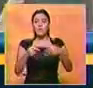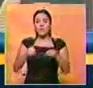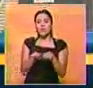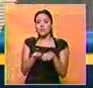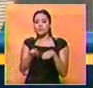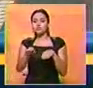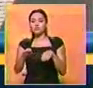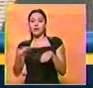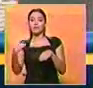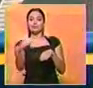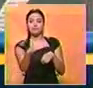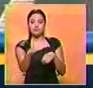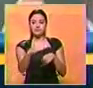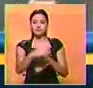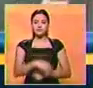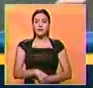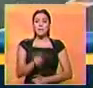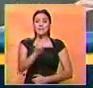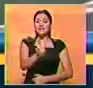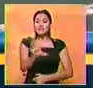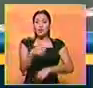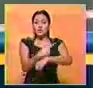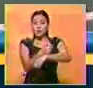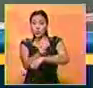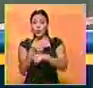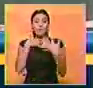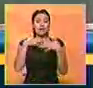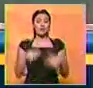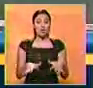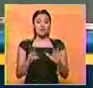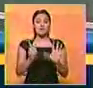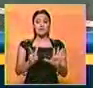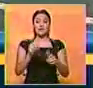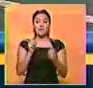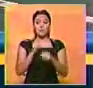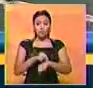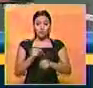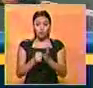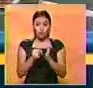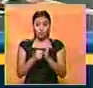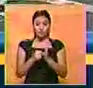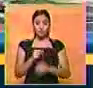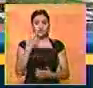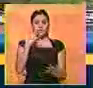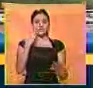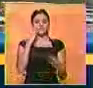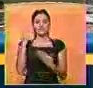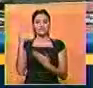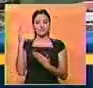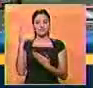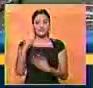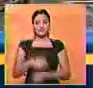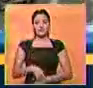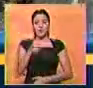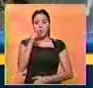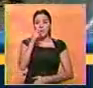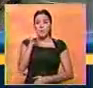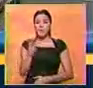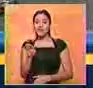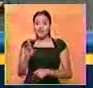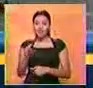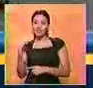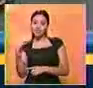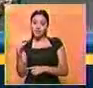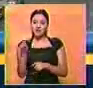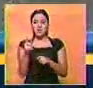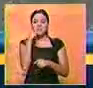una chicana. Esa penalización de 25 segundos le hizo perder 7 puntos al subcampeón de 2007. Y vemos el incidente, Hamilton se comía la chicana